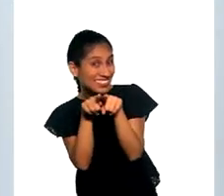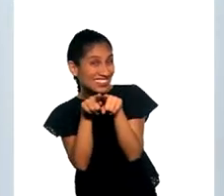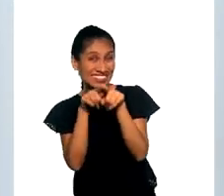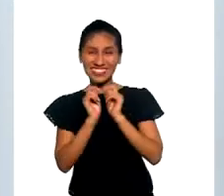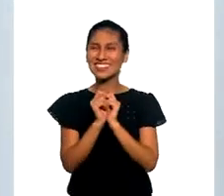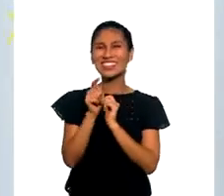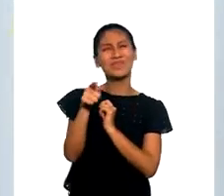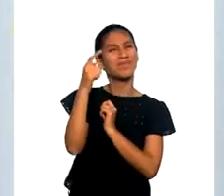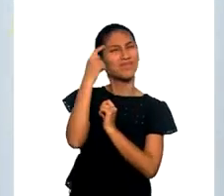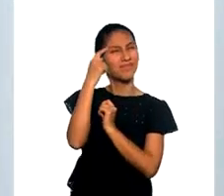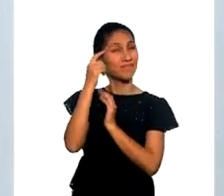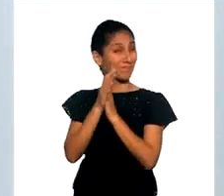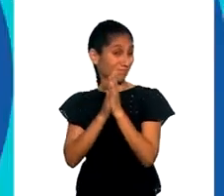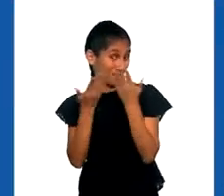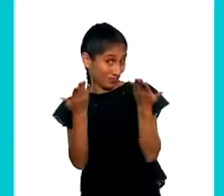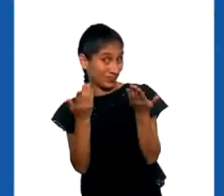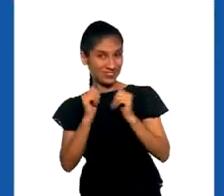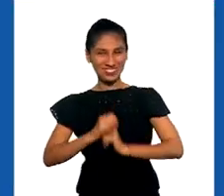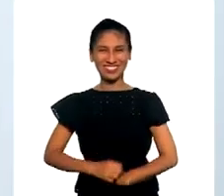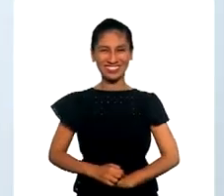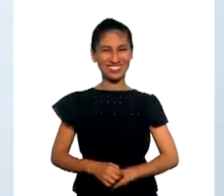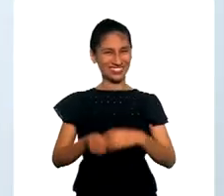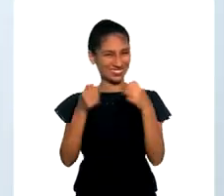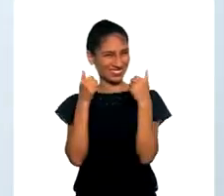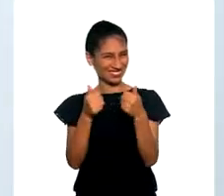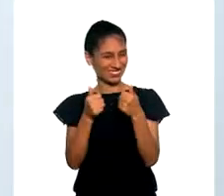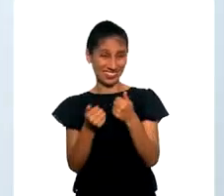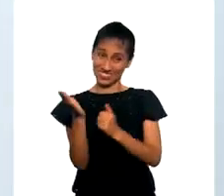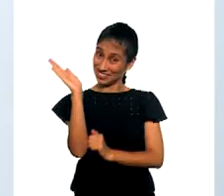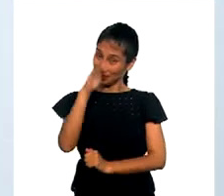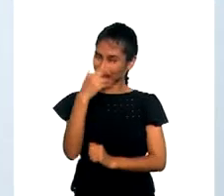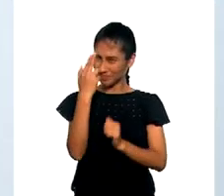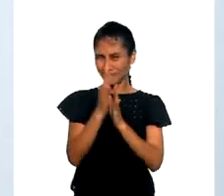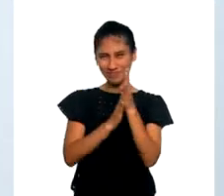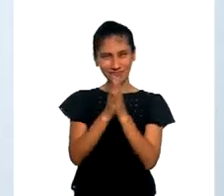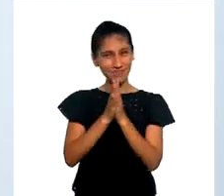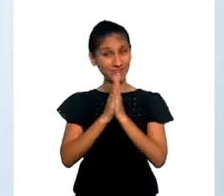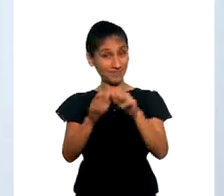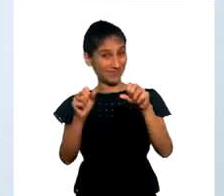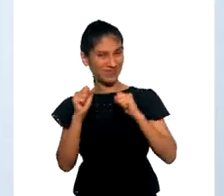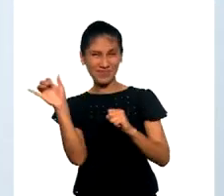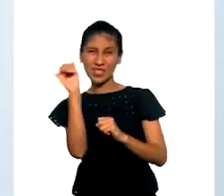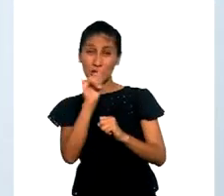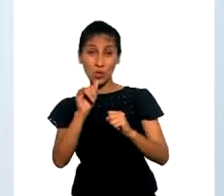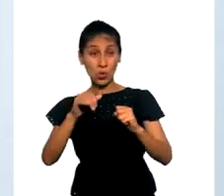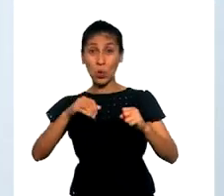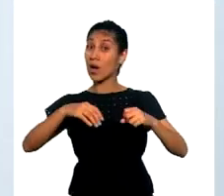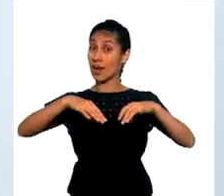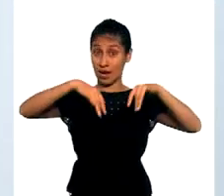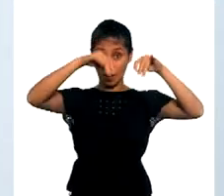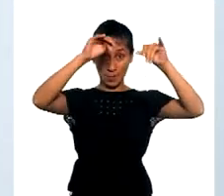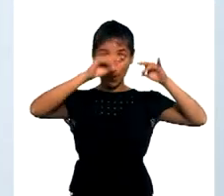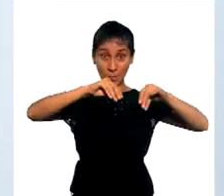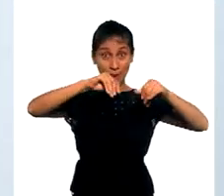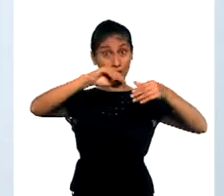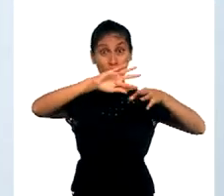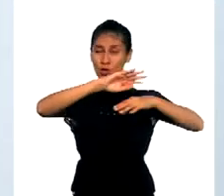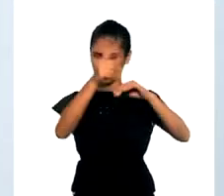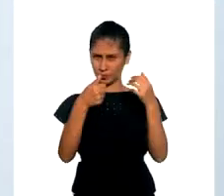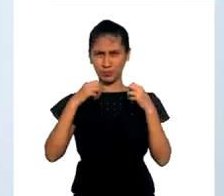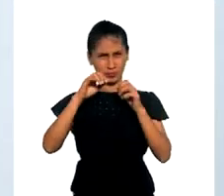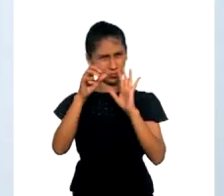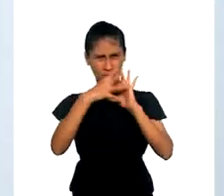el ciclo programa vamos seamos como el pañuelo y sigamos todos los